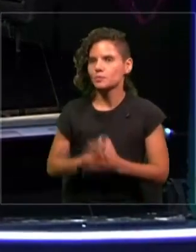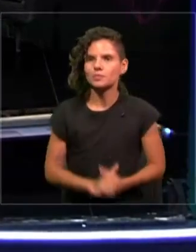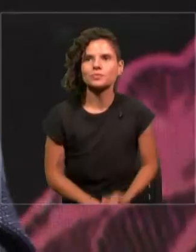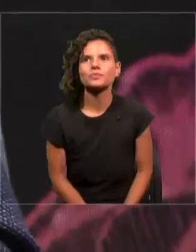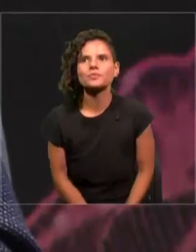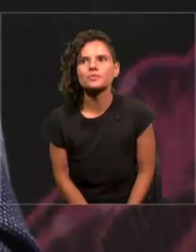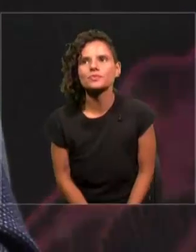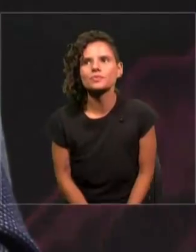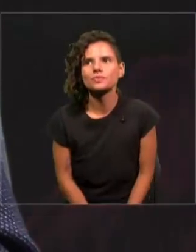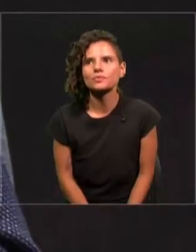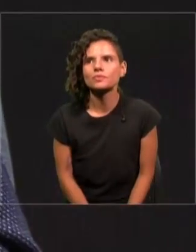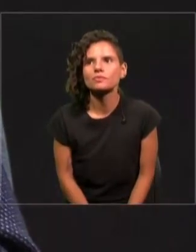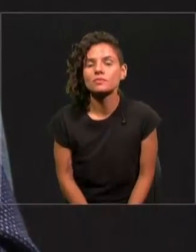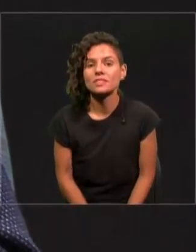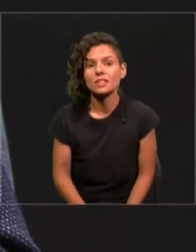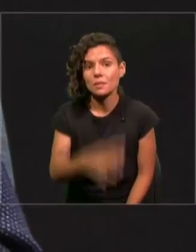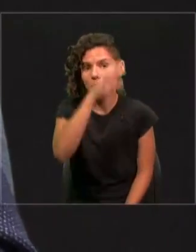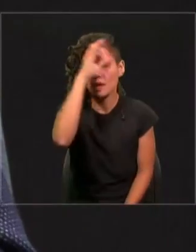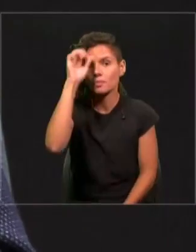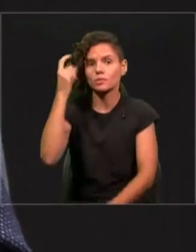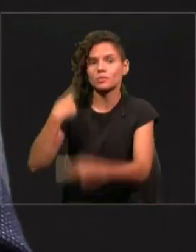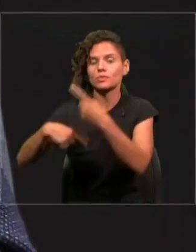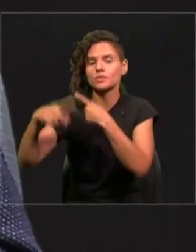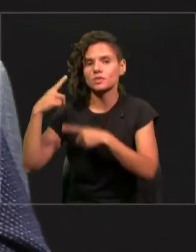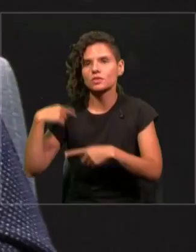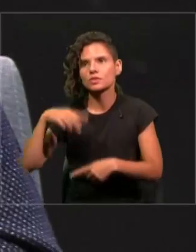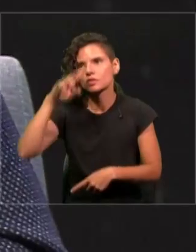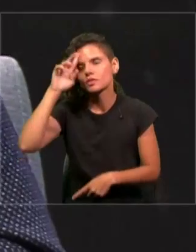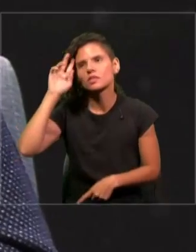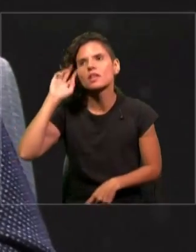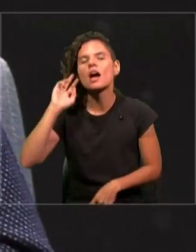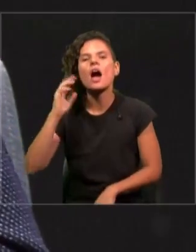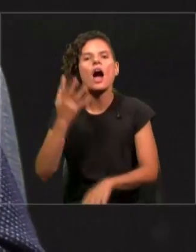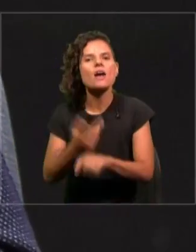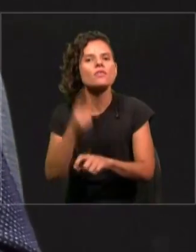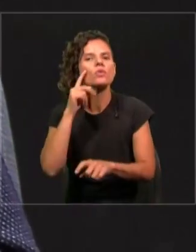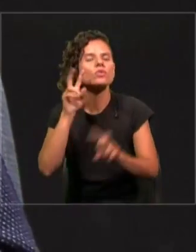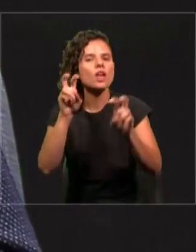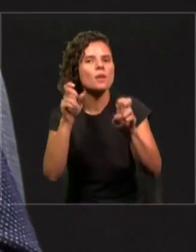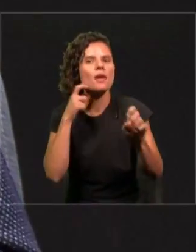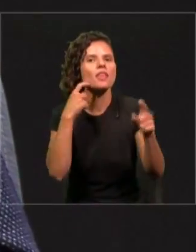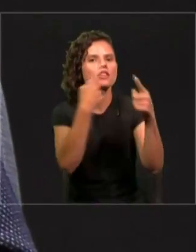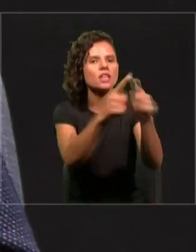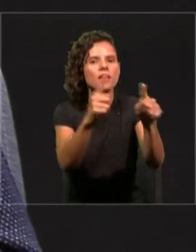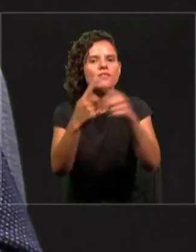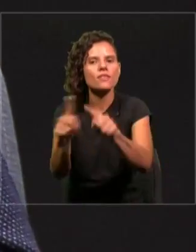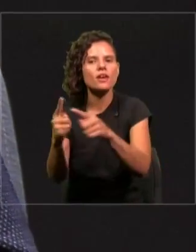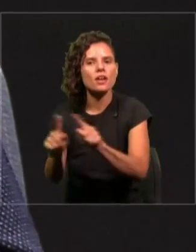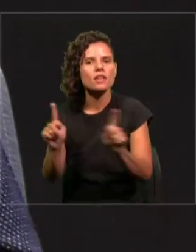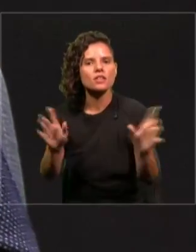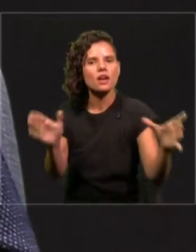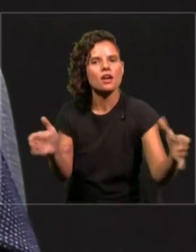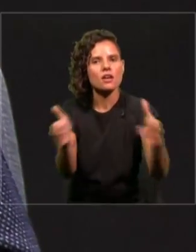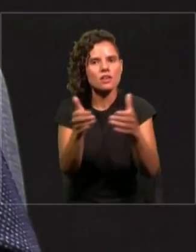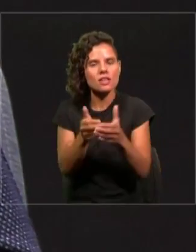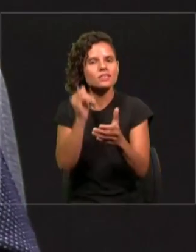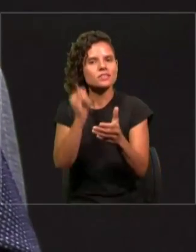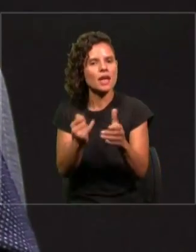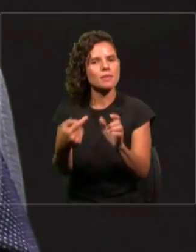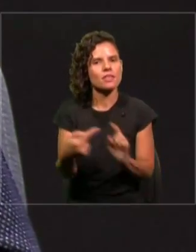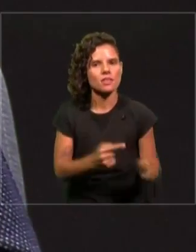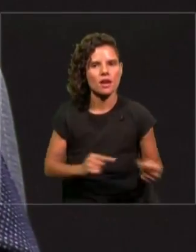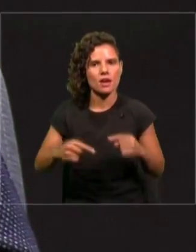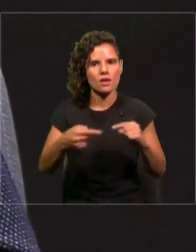Mira, la historia mapuche se caracterizaba por la pluralidad y el diálogo permanente, ¿no? Y eso ha hecho que los